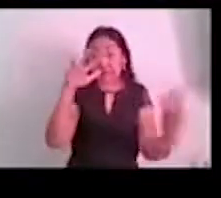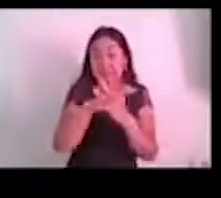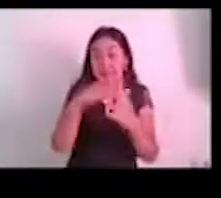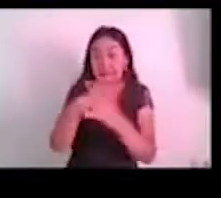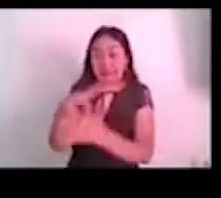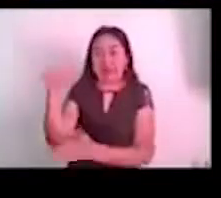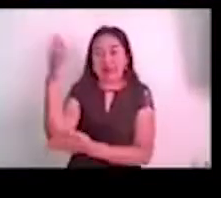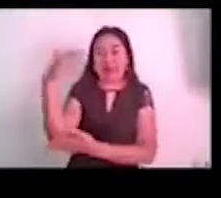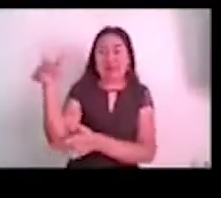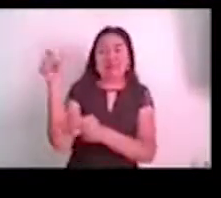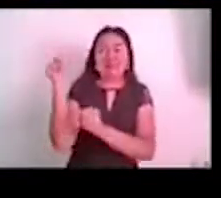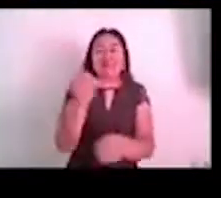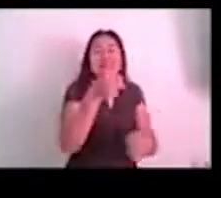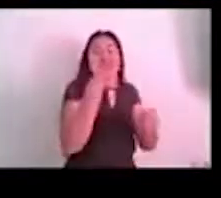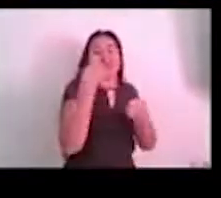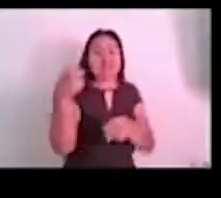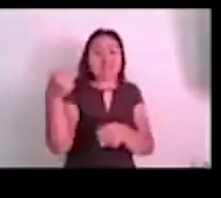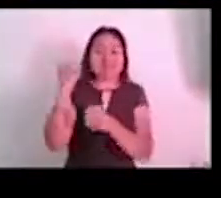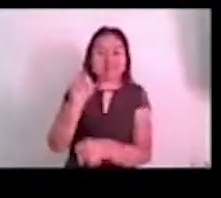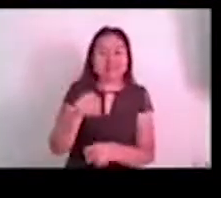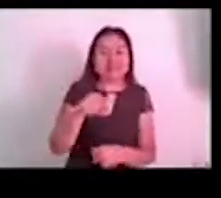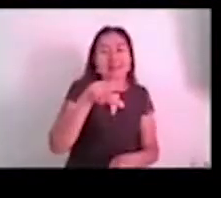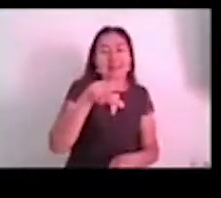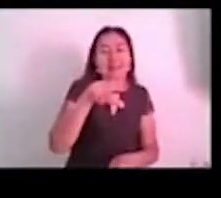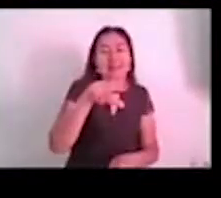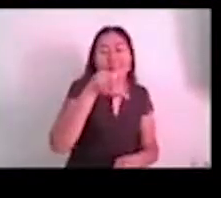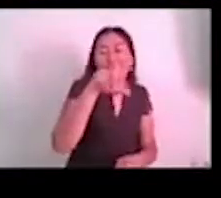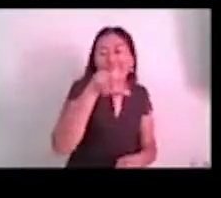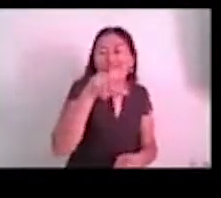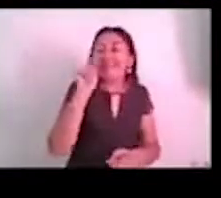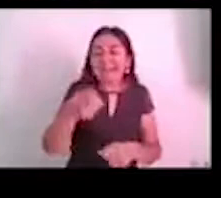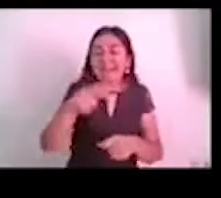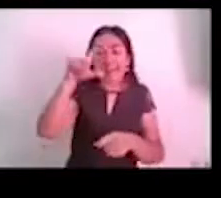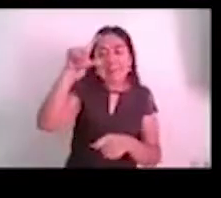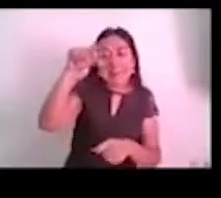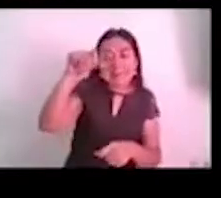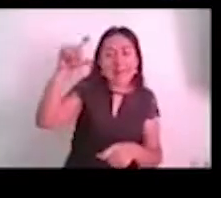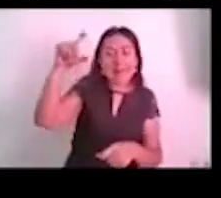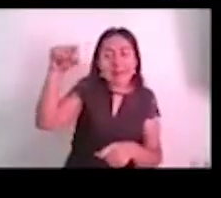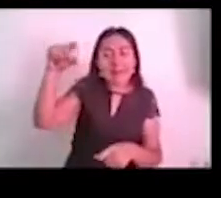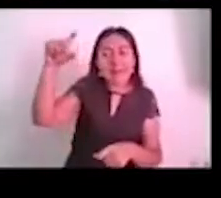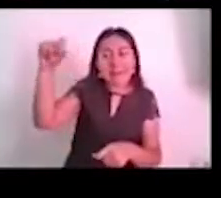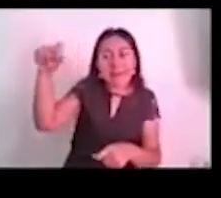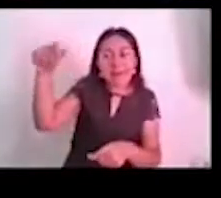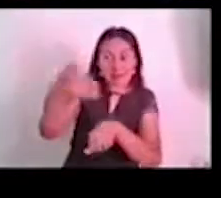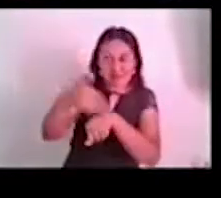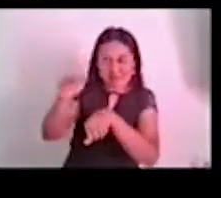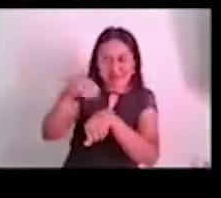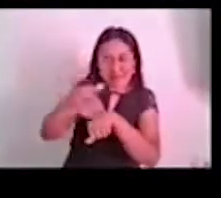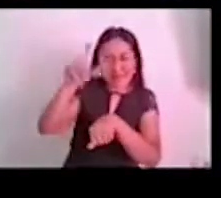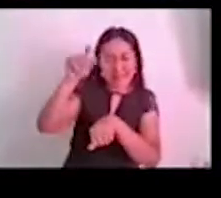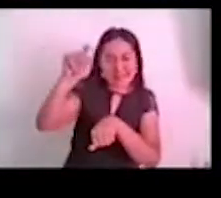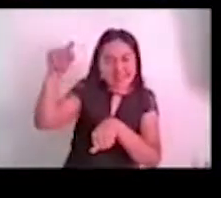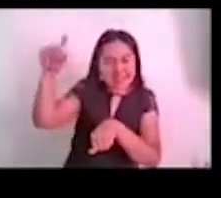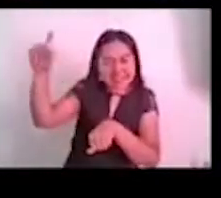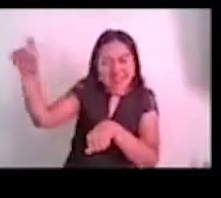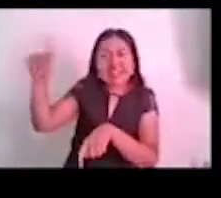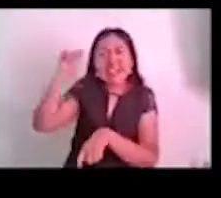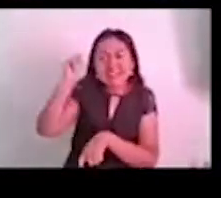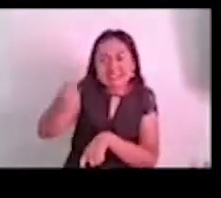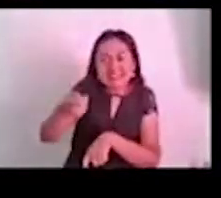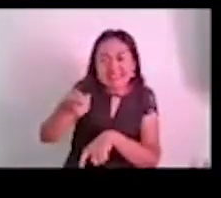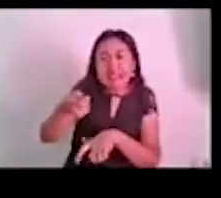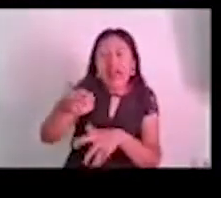indican 20, 20, 20, 20, 20, 20, 20. Y que son tantos 20 de